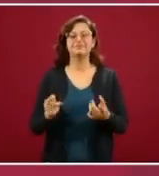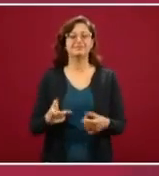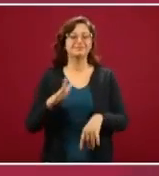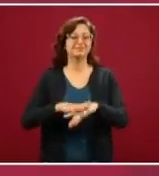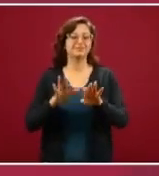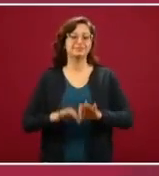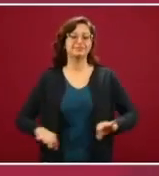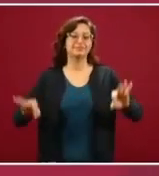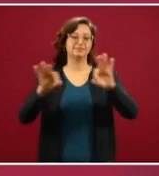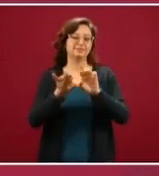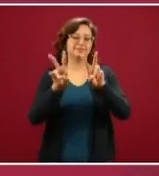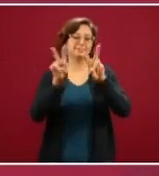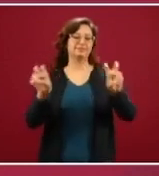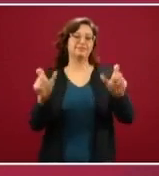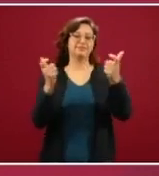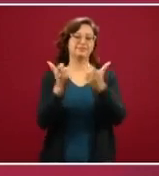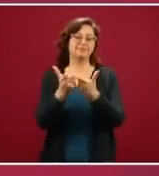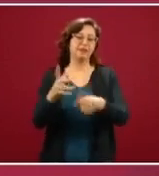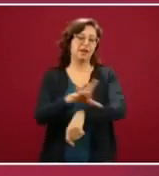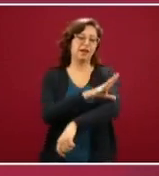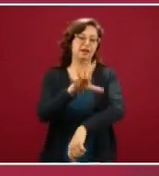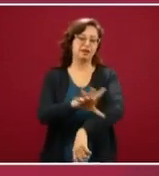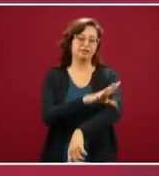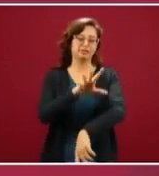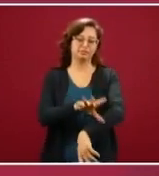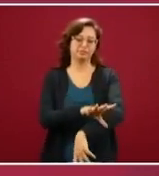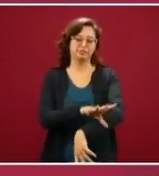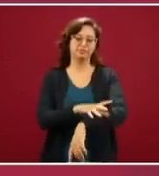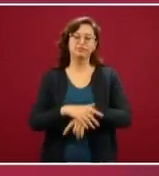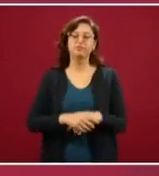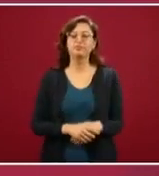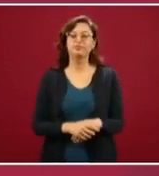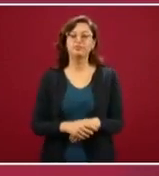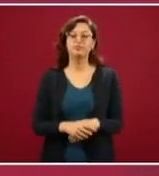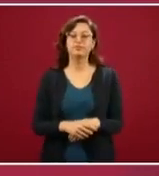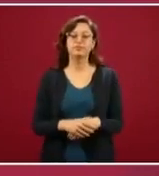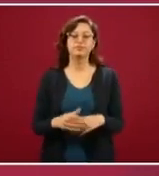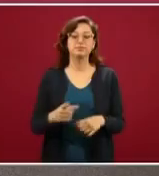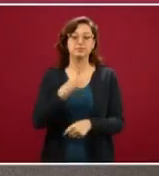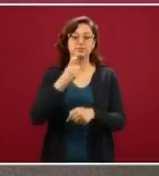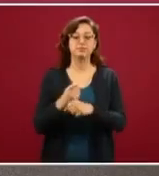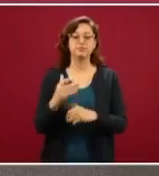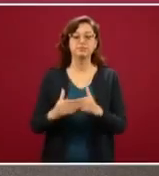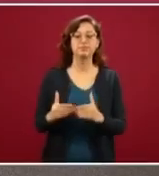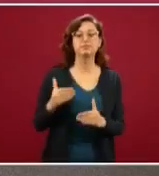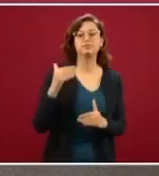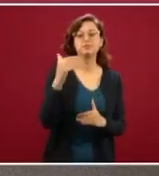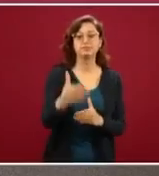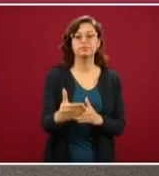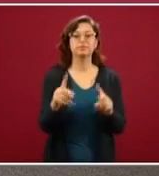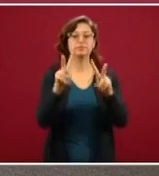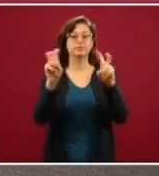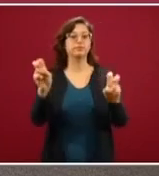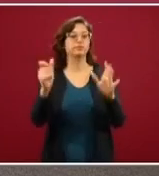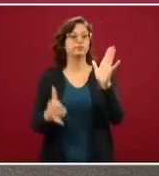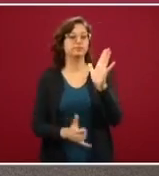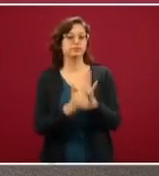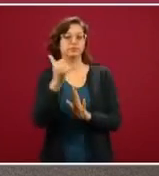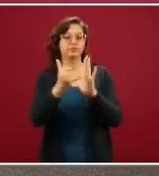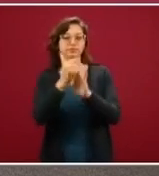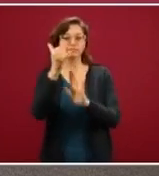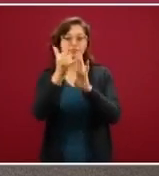fundamentalmente del sector energético. La primera fase fue sobre proyectos de infraestructura